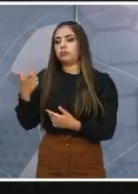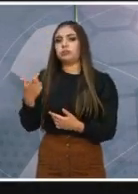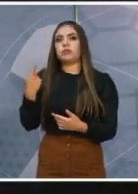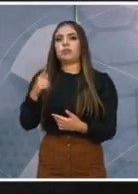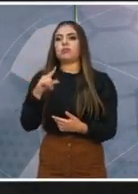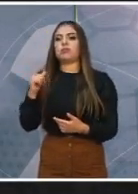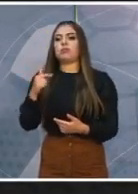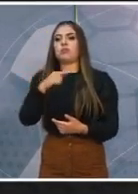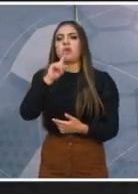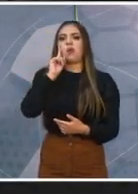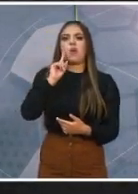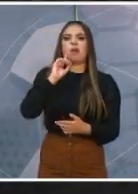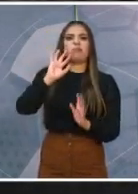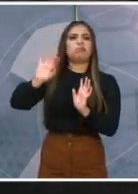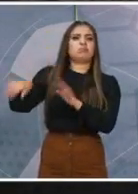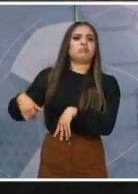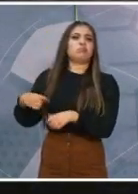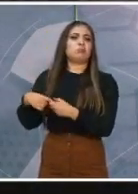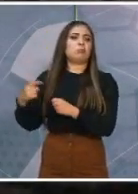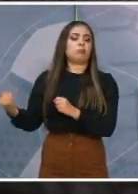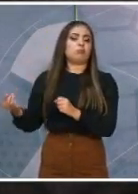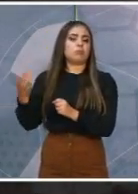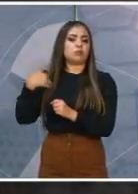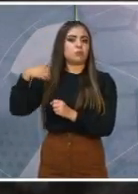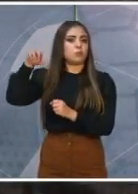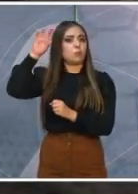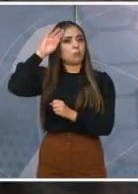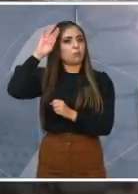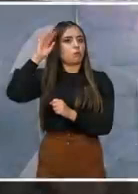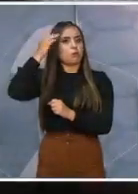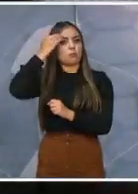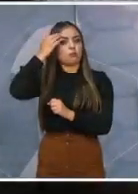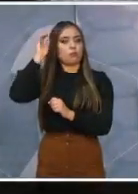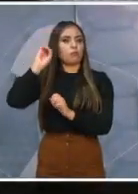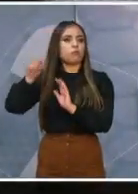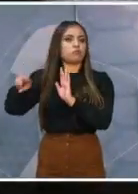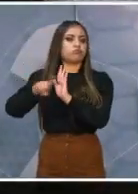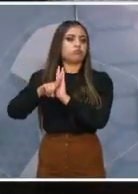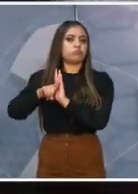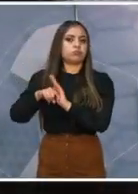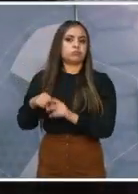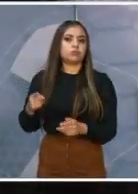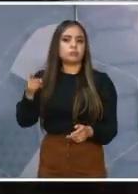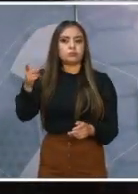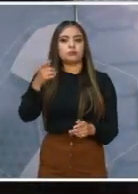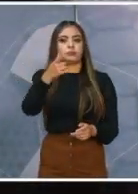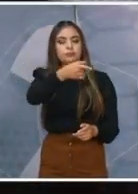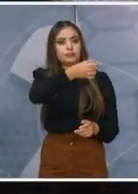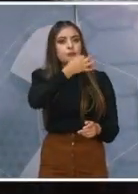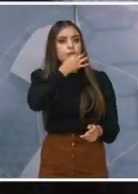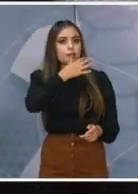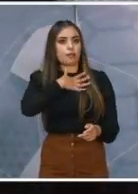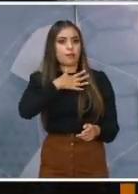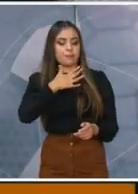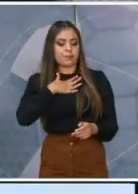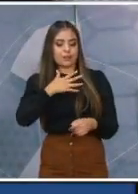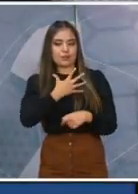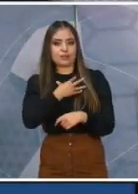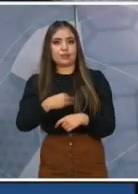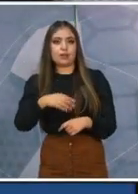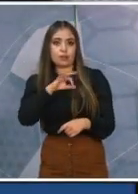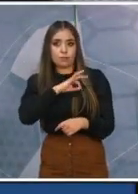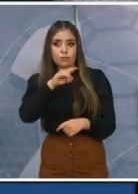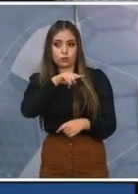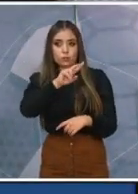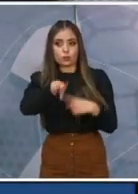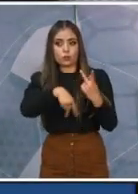sus contactos. Sí, ella le habló a mi hija para ver si podía ir a competir, porque ella está